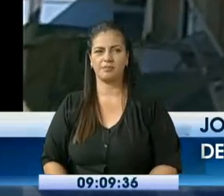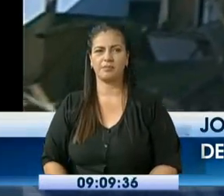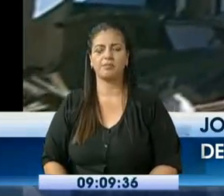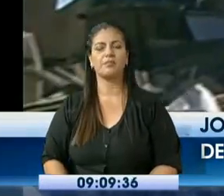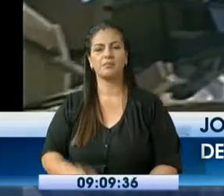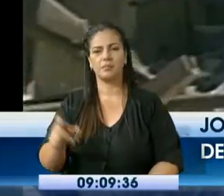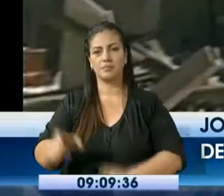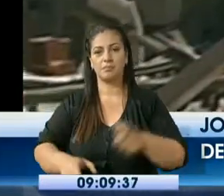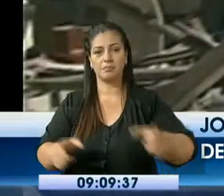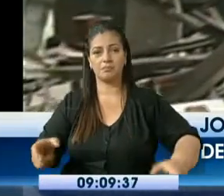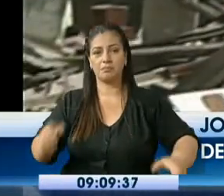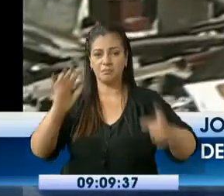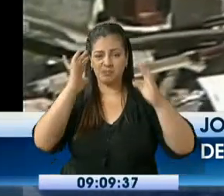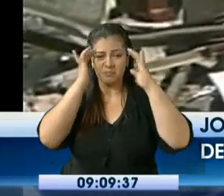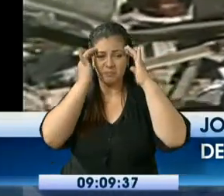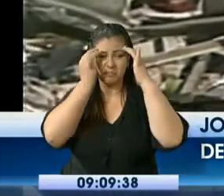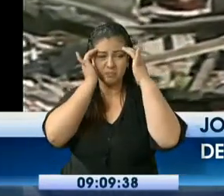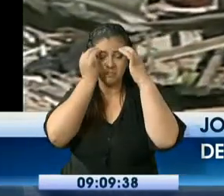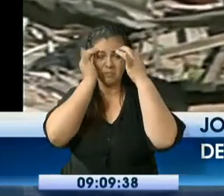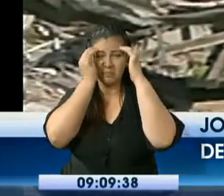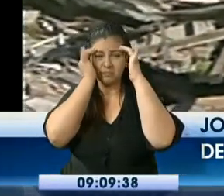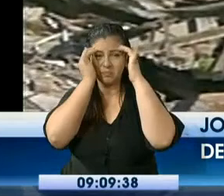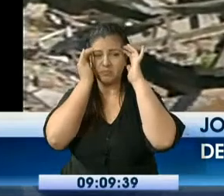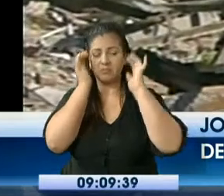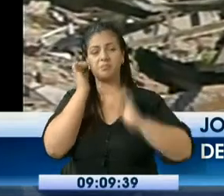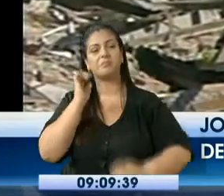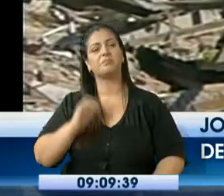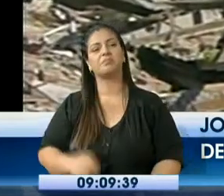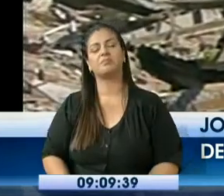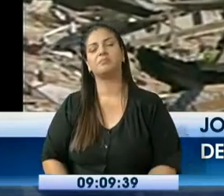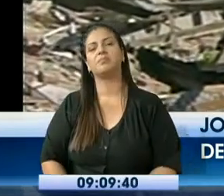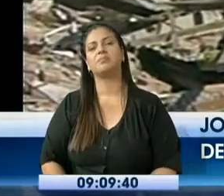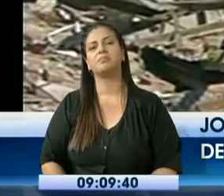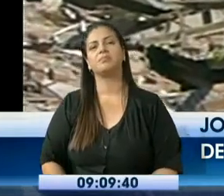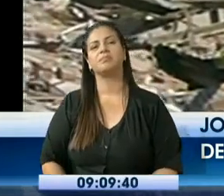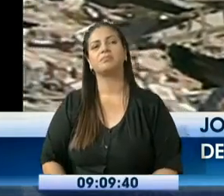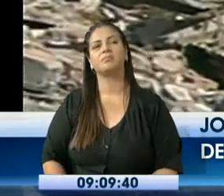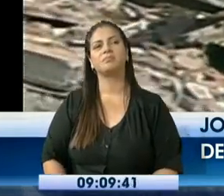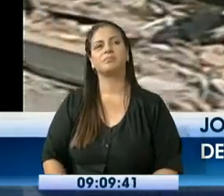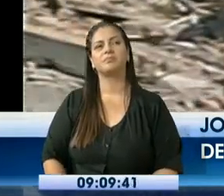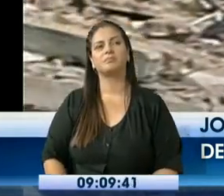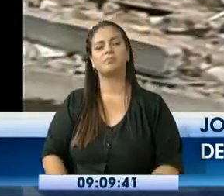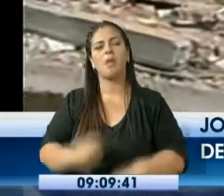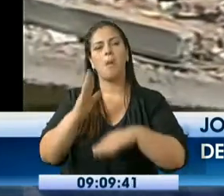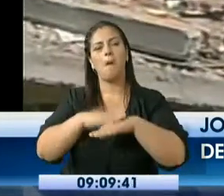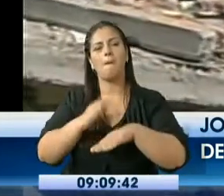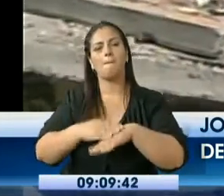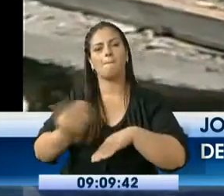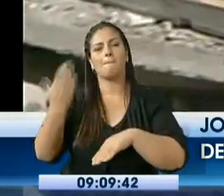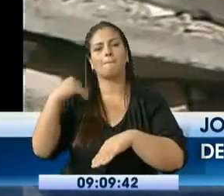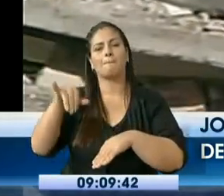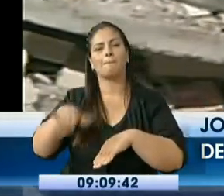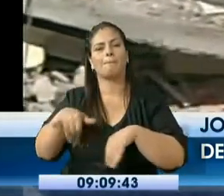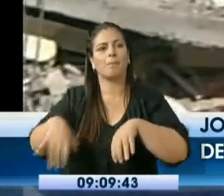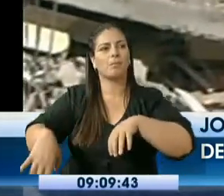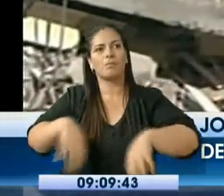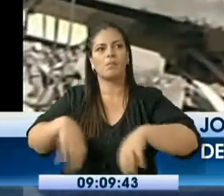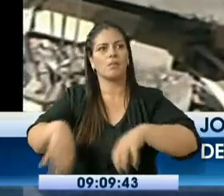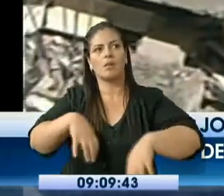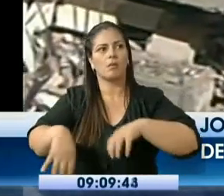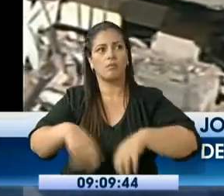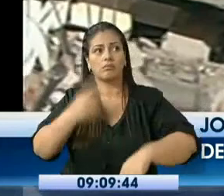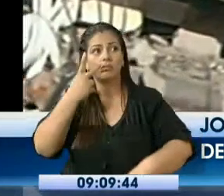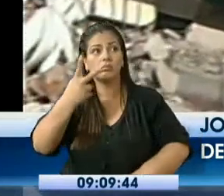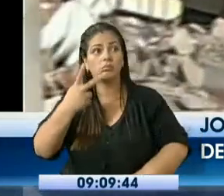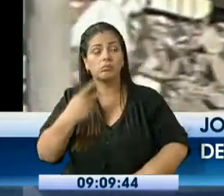que colapsaron producto del movimiento telúrico que azotó la tarde y noche de este sábado. Nosotros observamos parte de lo que es la